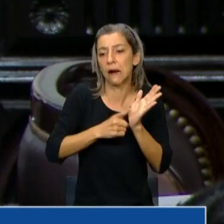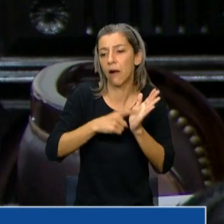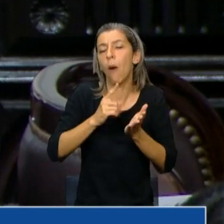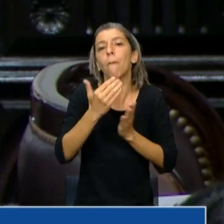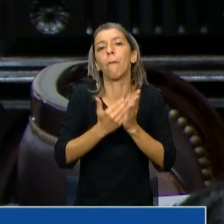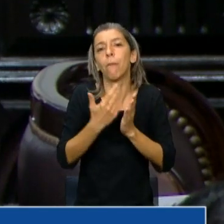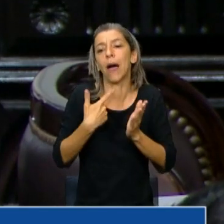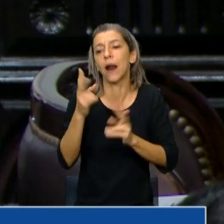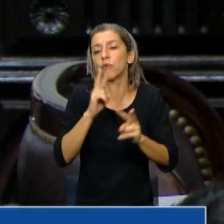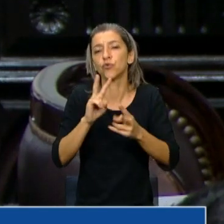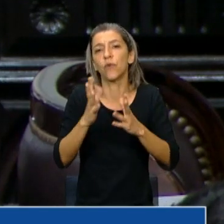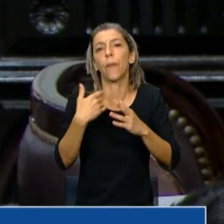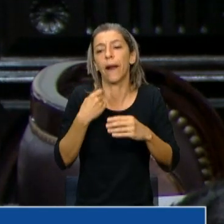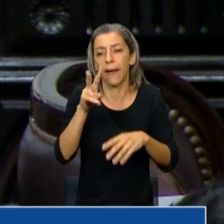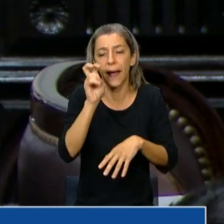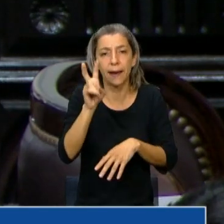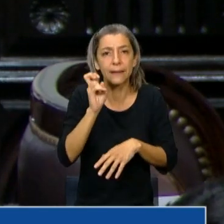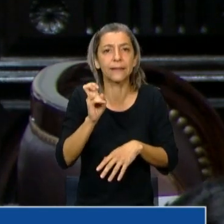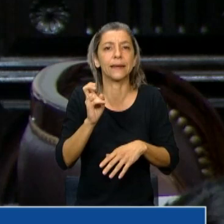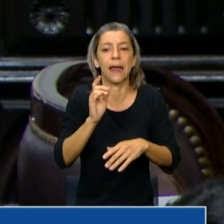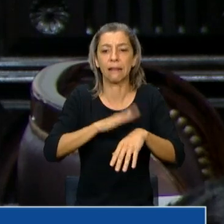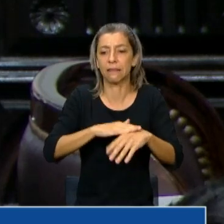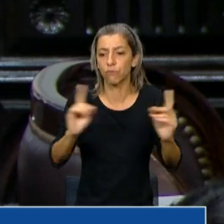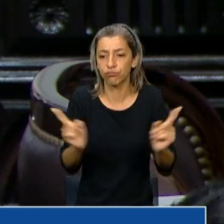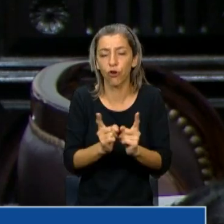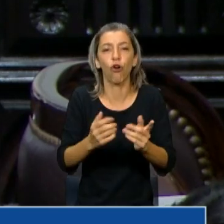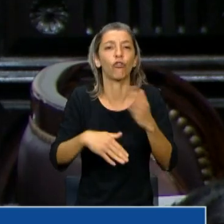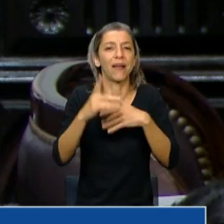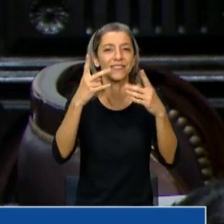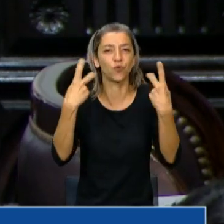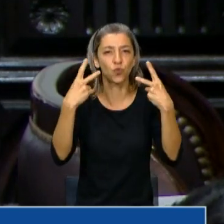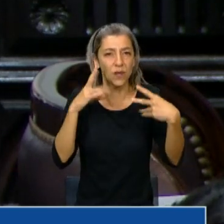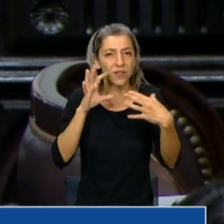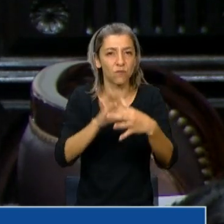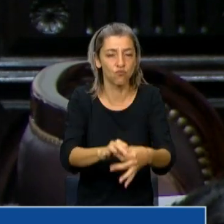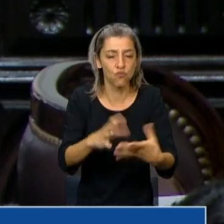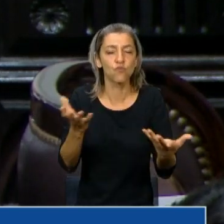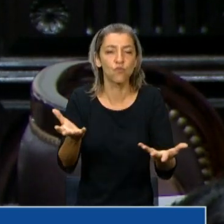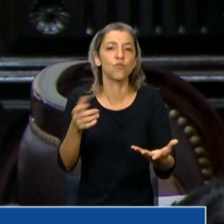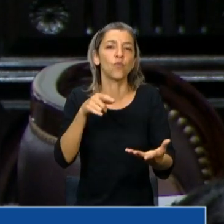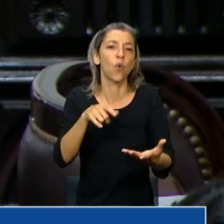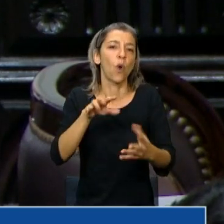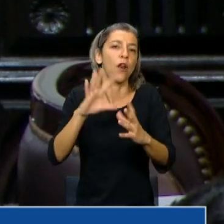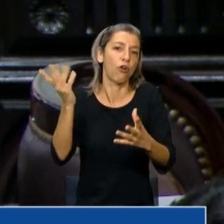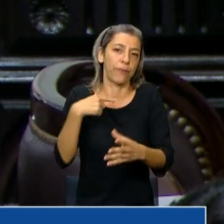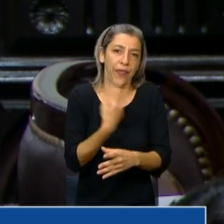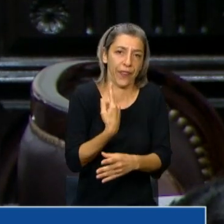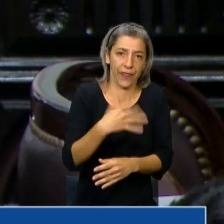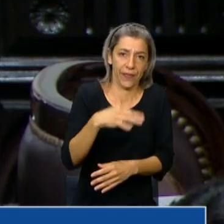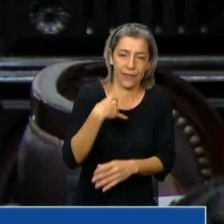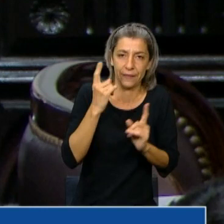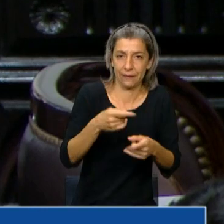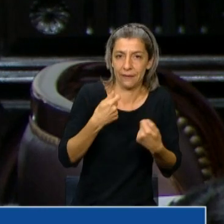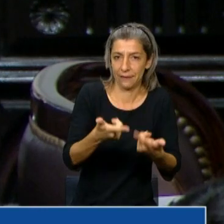referidos al sector turístico. Y es una deuda pendiente esa que tenemos en el Congreso, que no